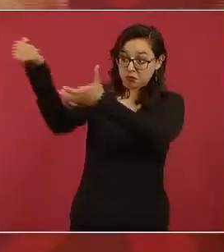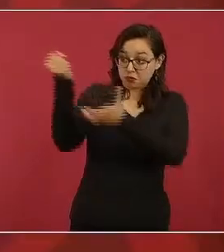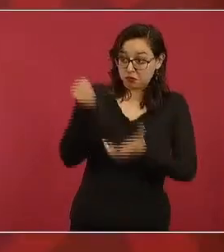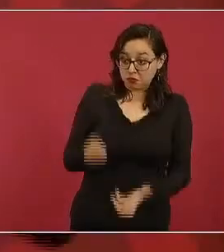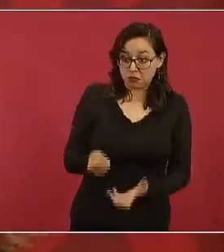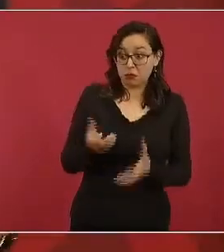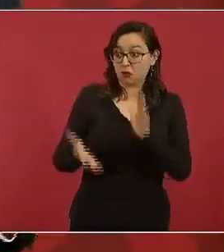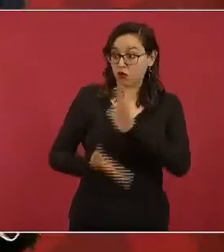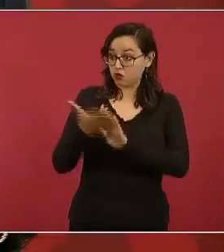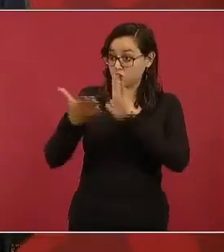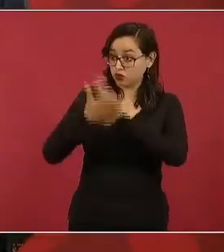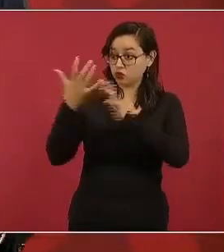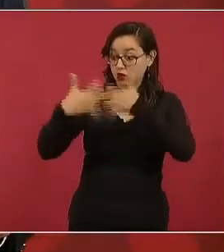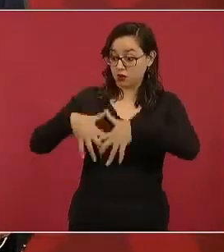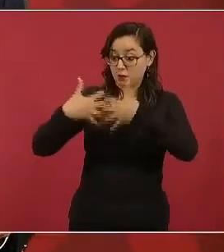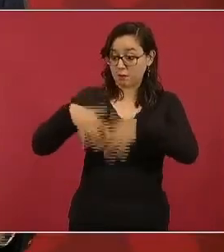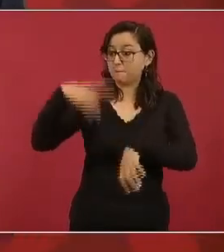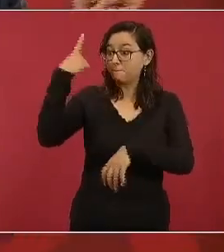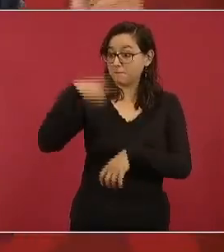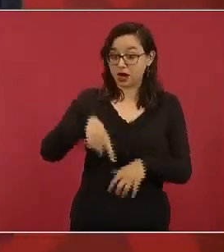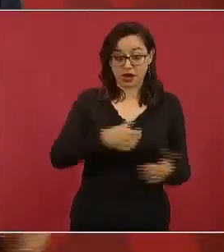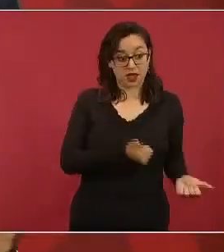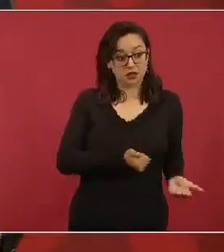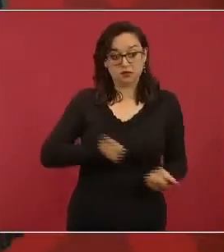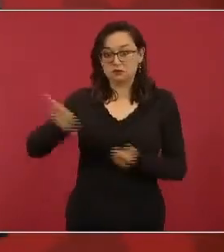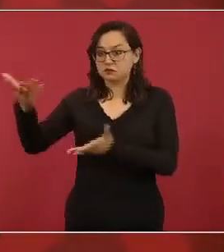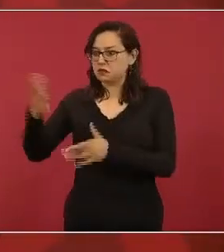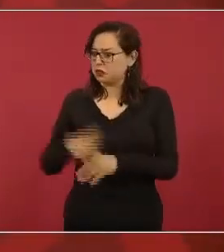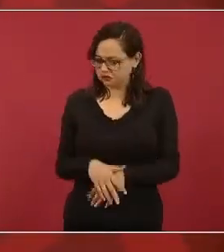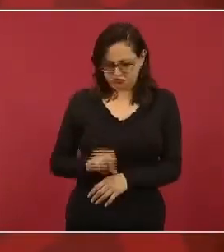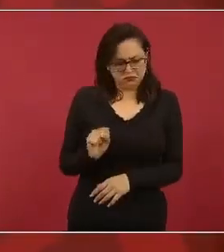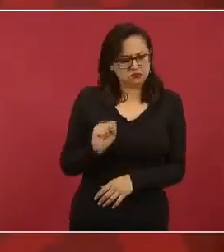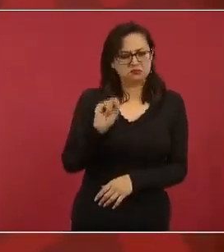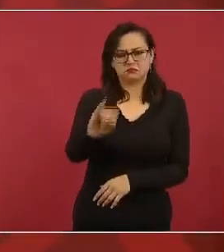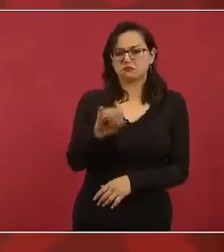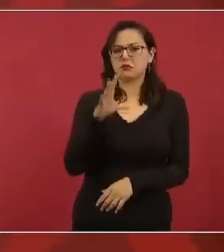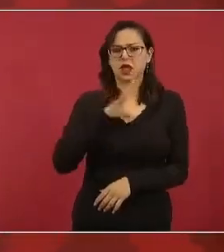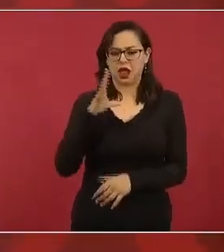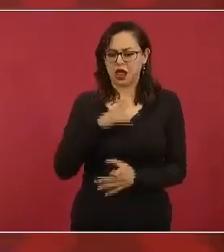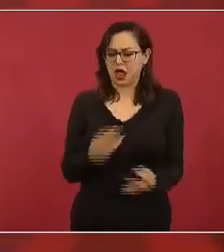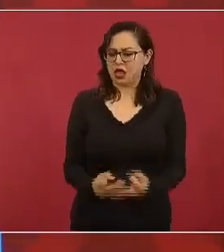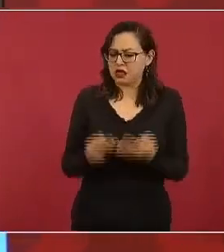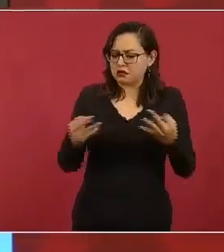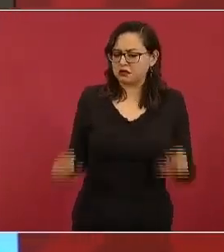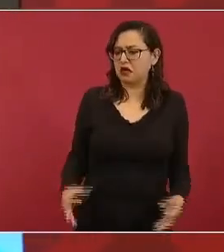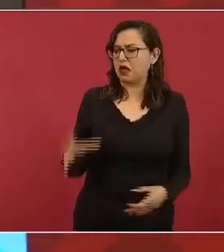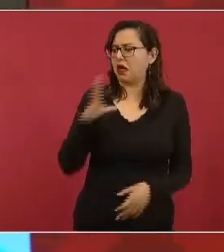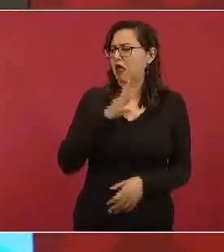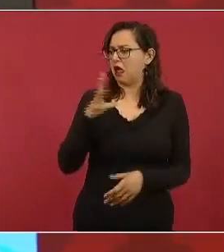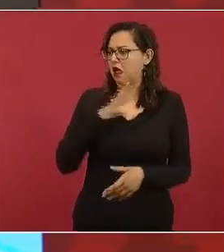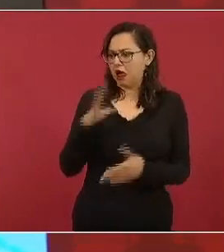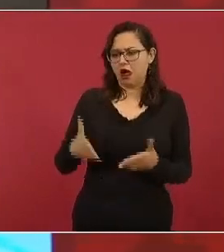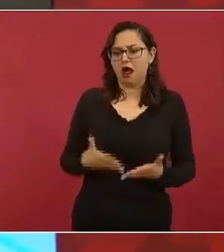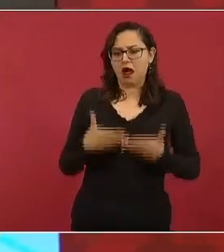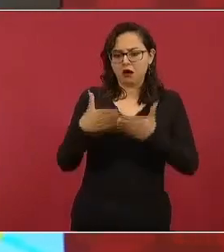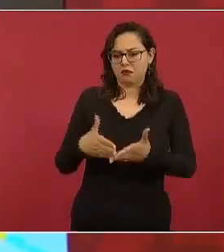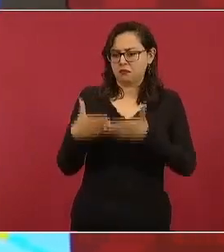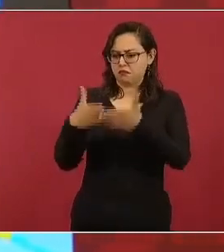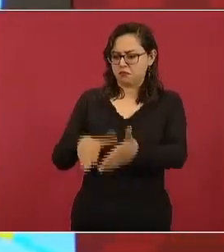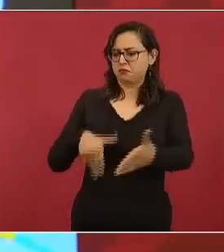tenemos terrenos, tenemos los puertos, Salina Cruz,